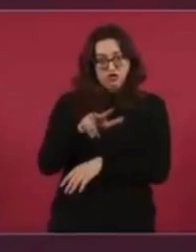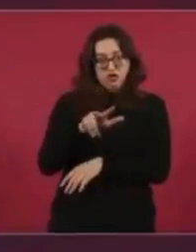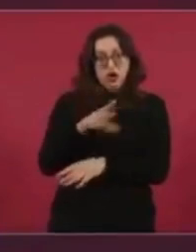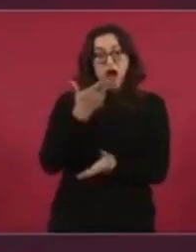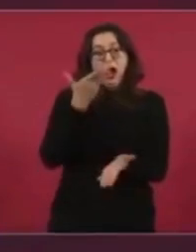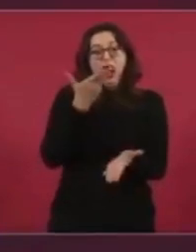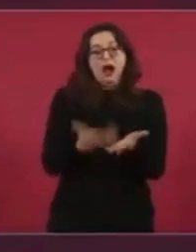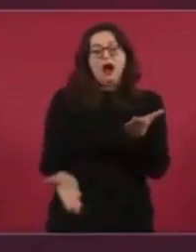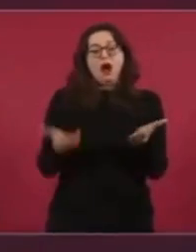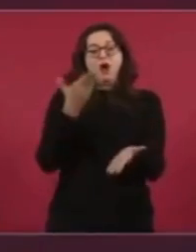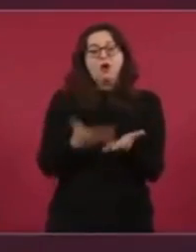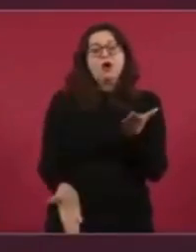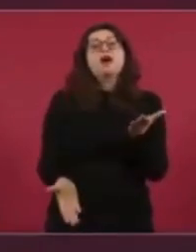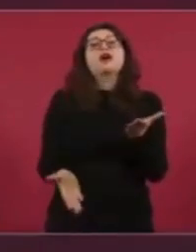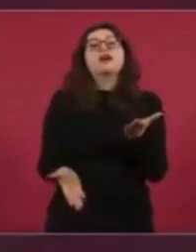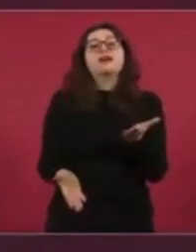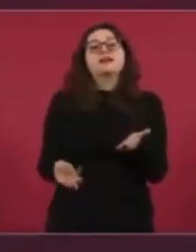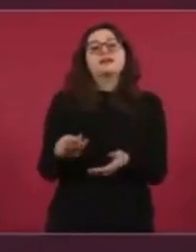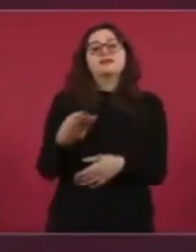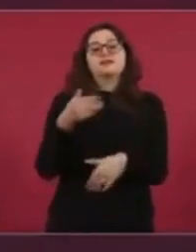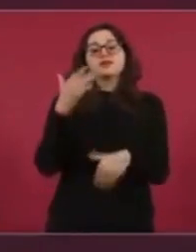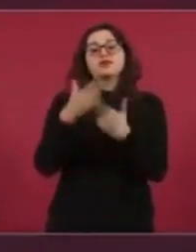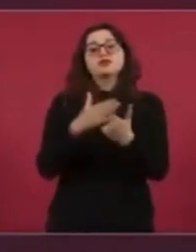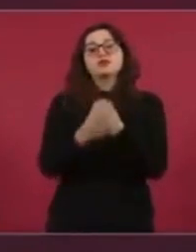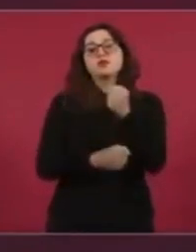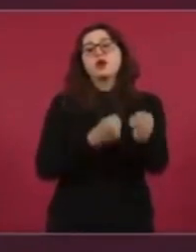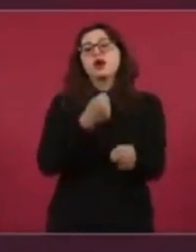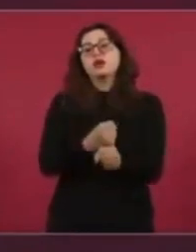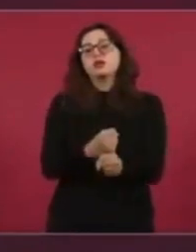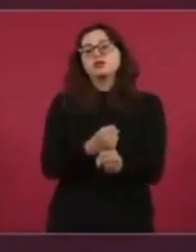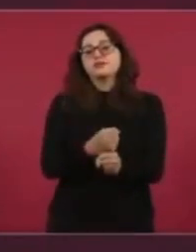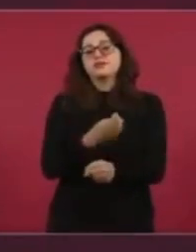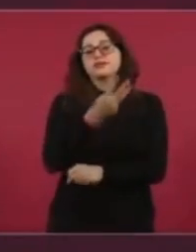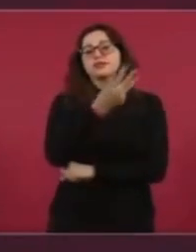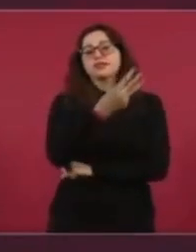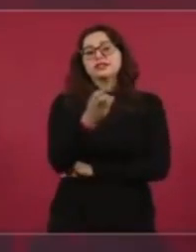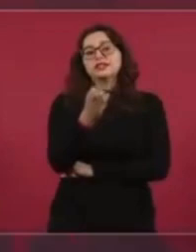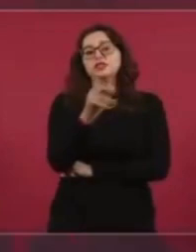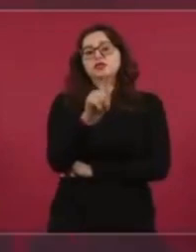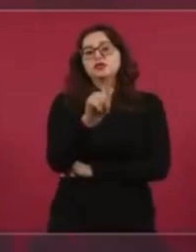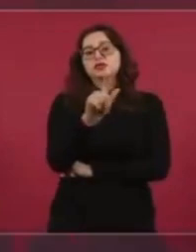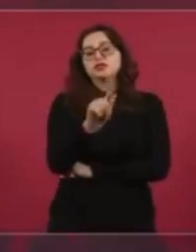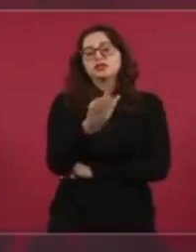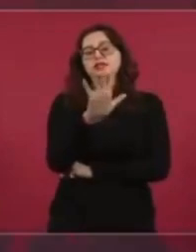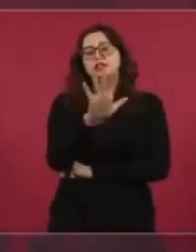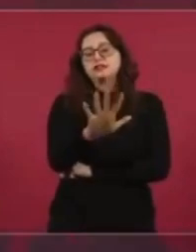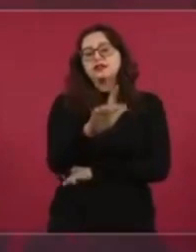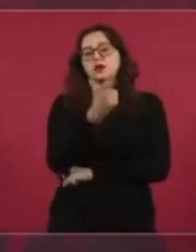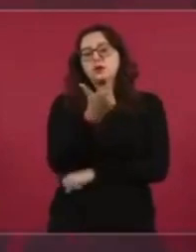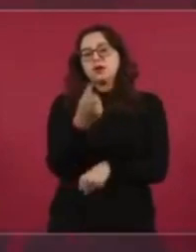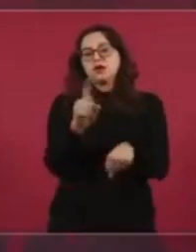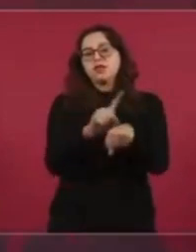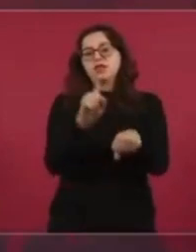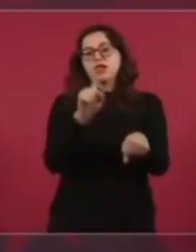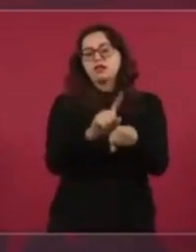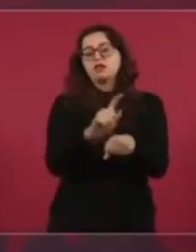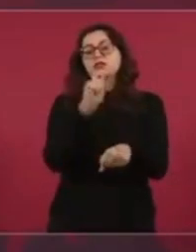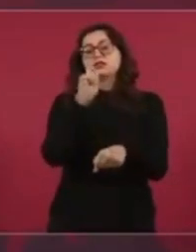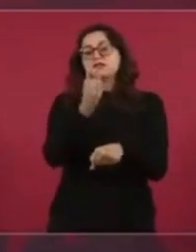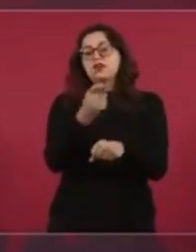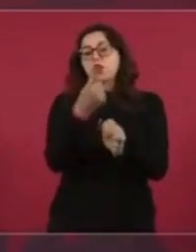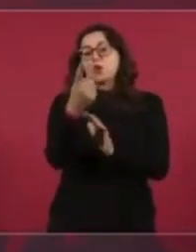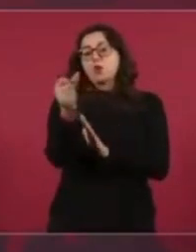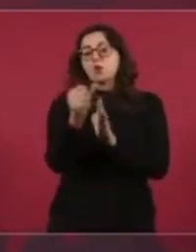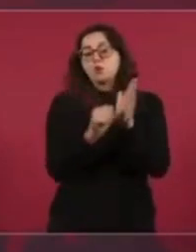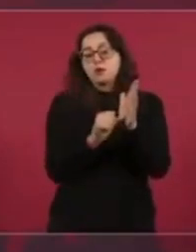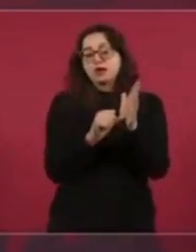a 375 pesos diarios a partir del día 1 de enero, es decir,